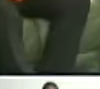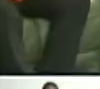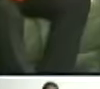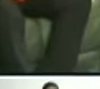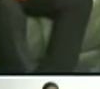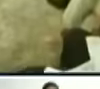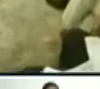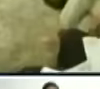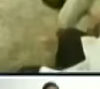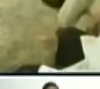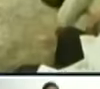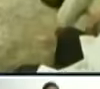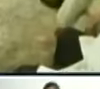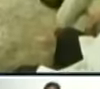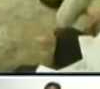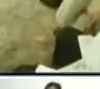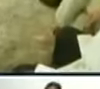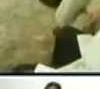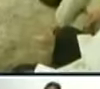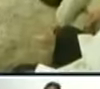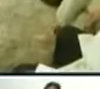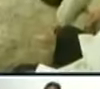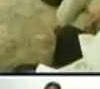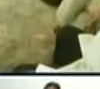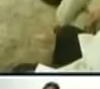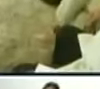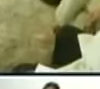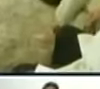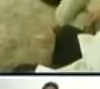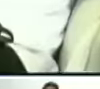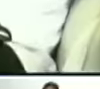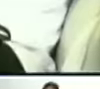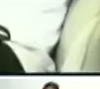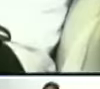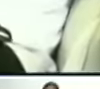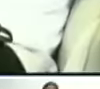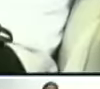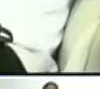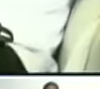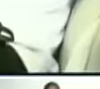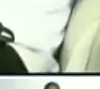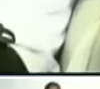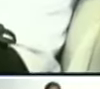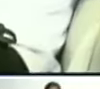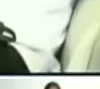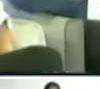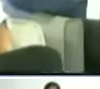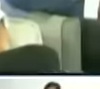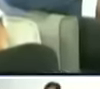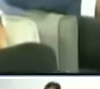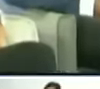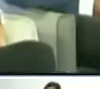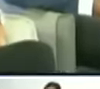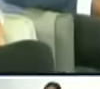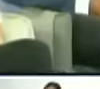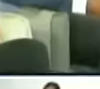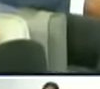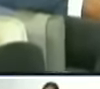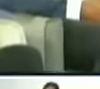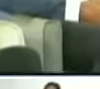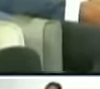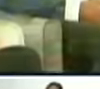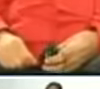El equipo de la Secretaría General ha hecho un trabajo extraordinario de consulta, de diálogo,